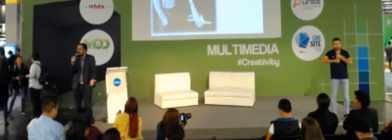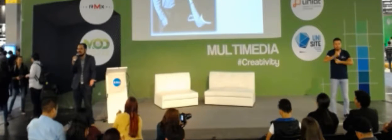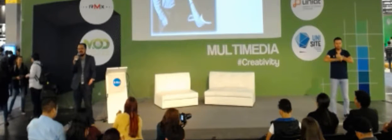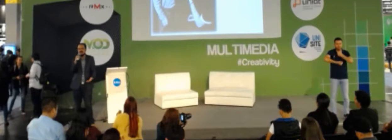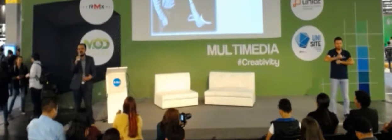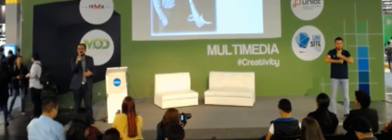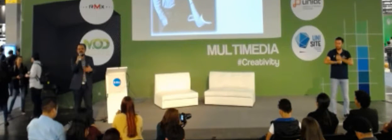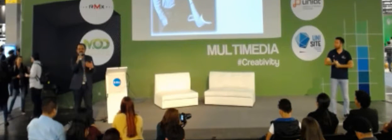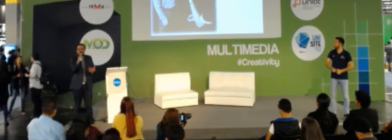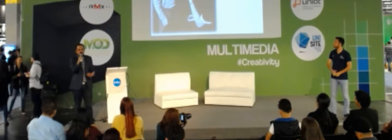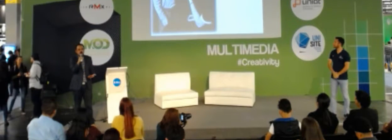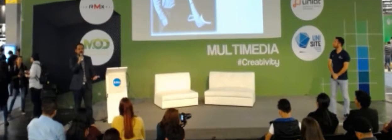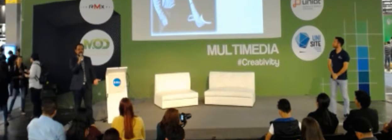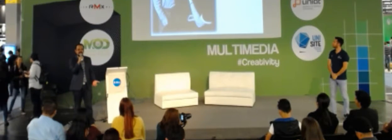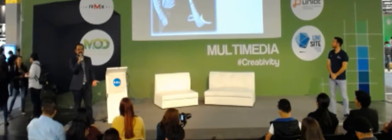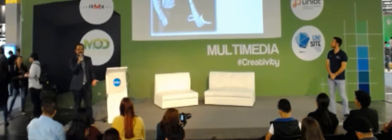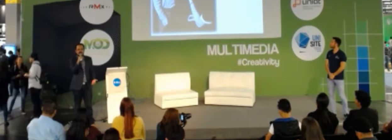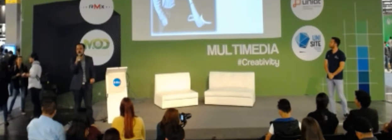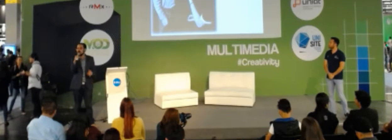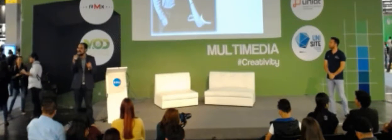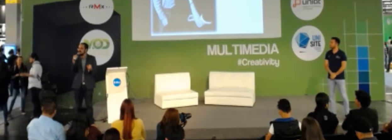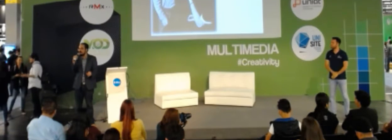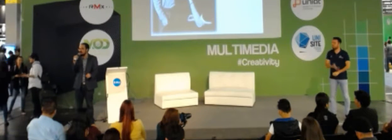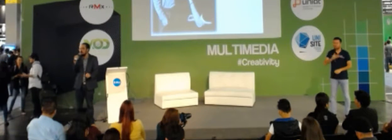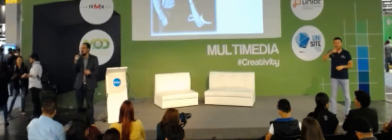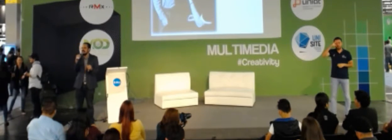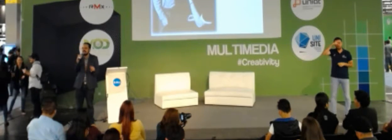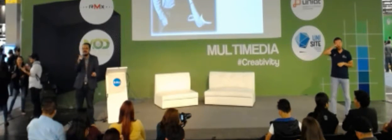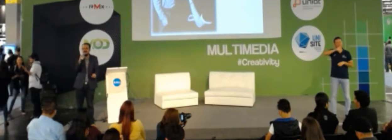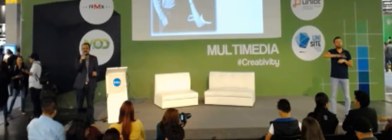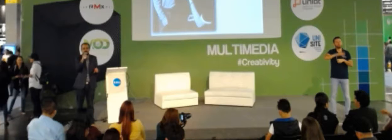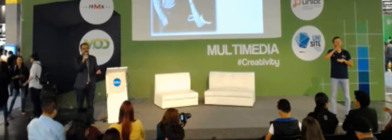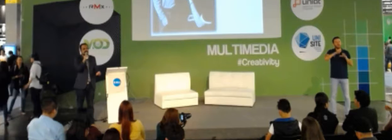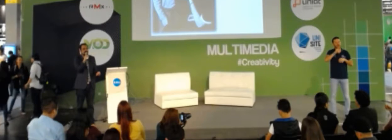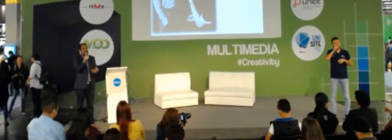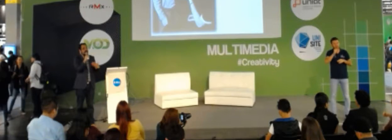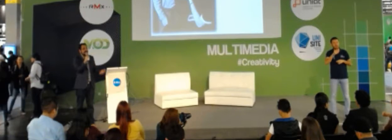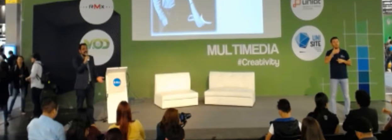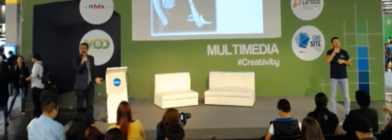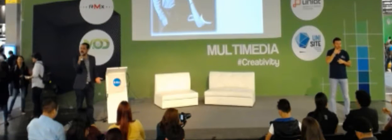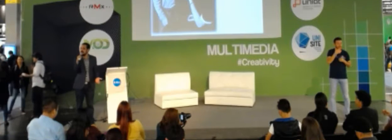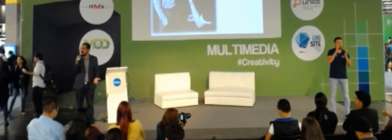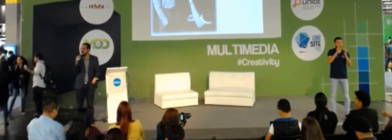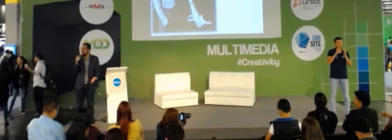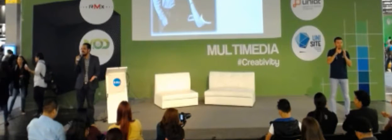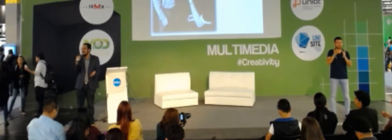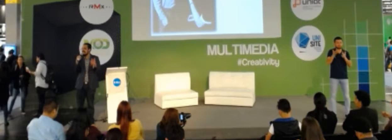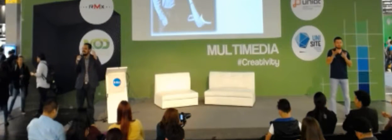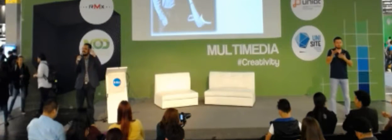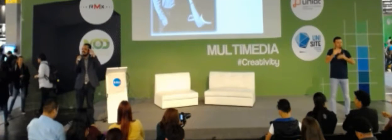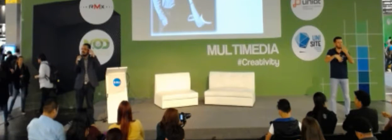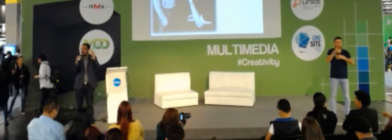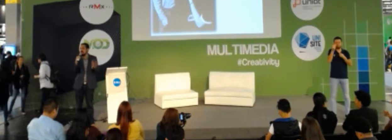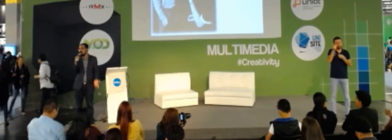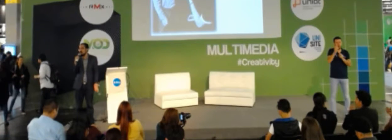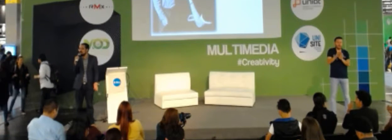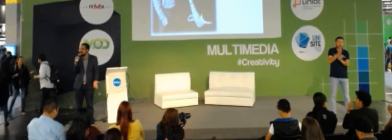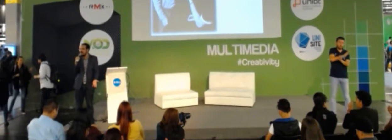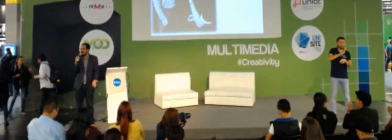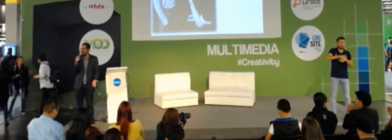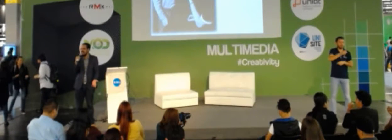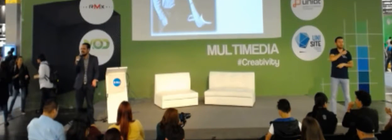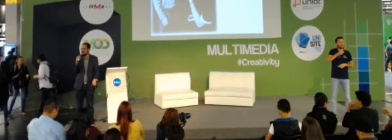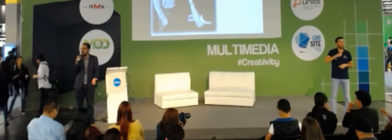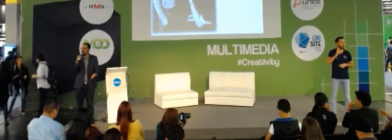tienen un acceso o facilidad. Porque el español, el inglés, el francés, al ser lenguas habladas, necesitan de una memoria